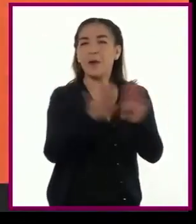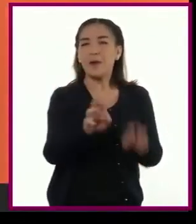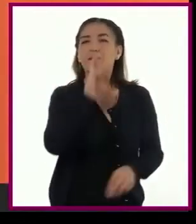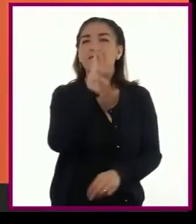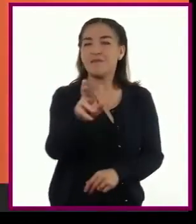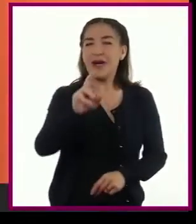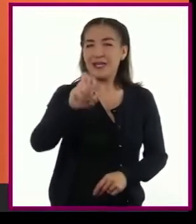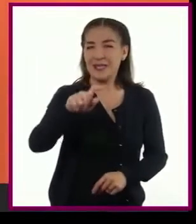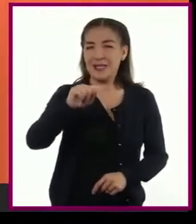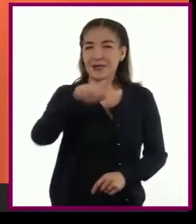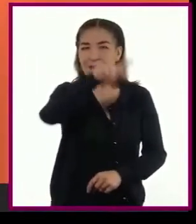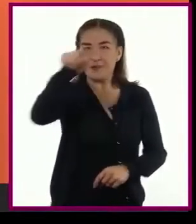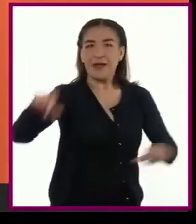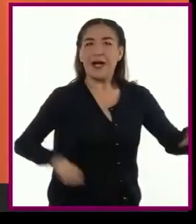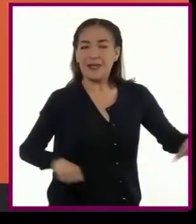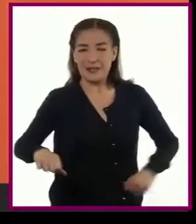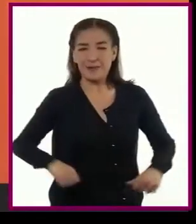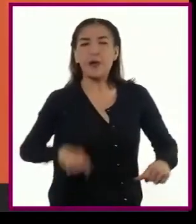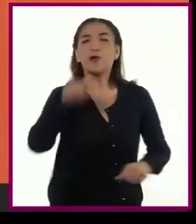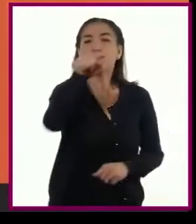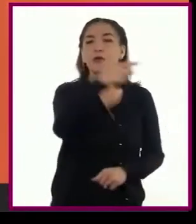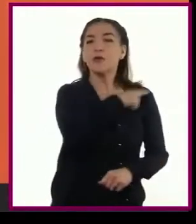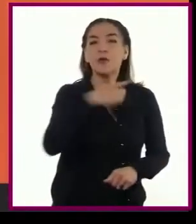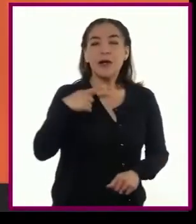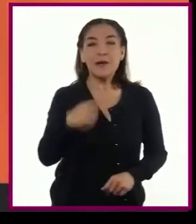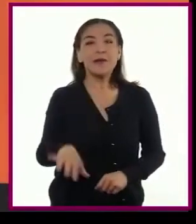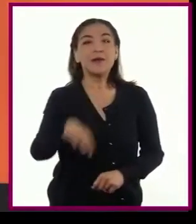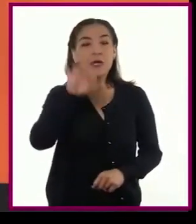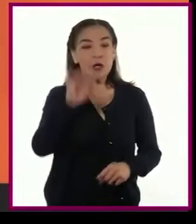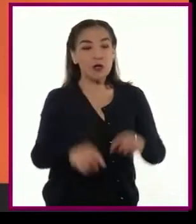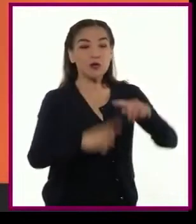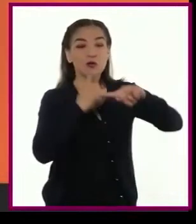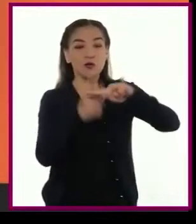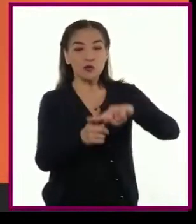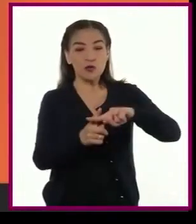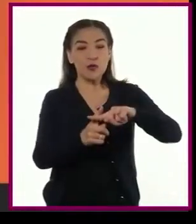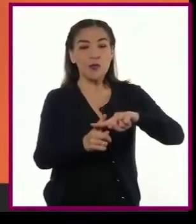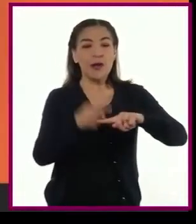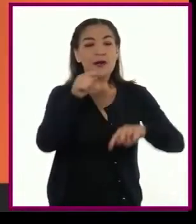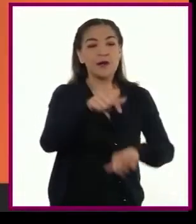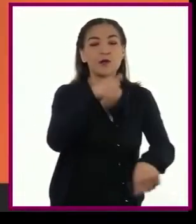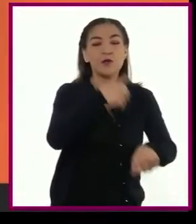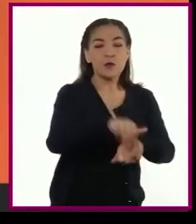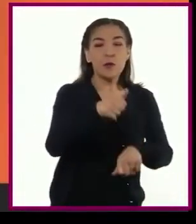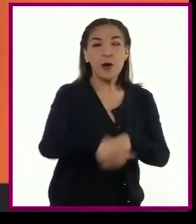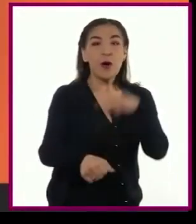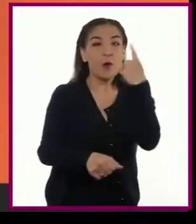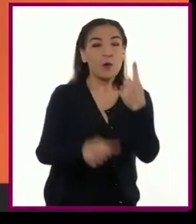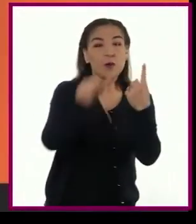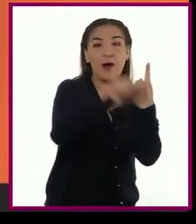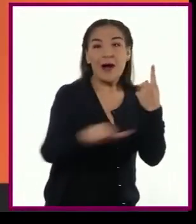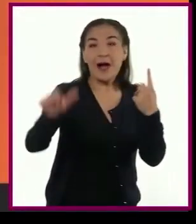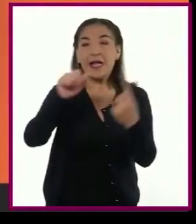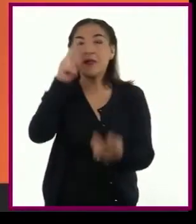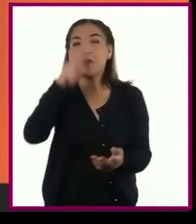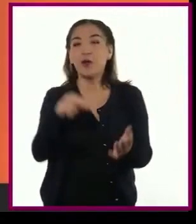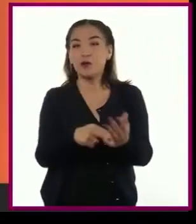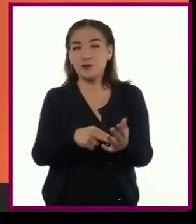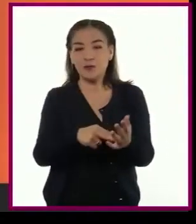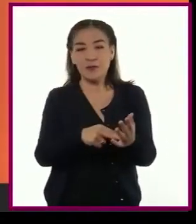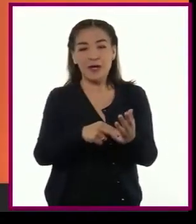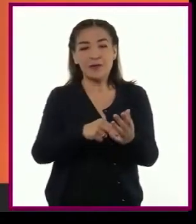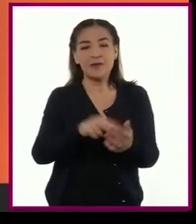siguiente reto. Encuentren la suma de todos los números naturales desde el 1 hasta el